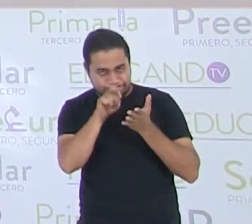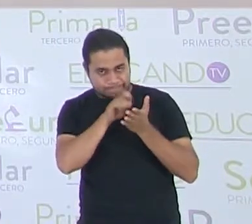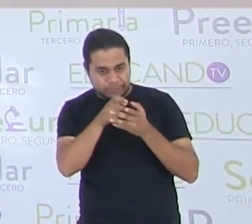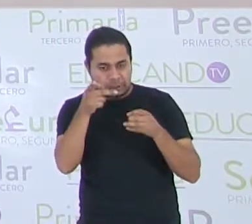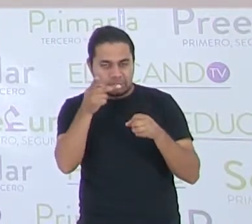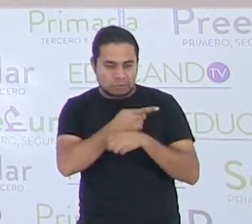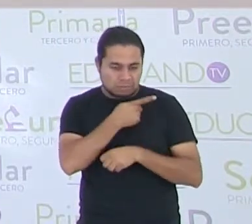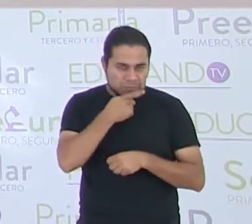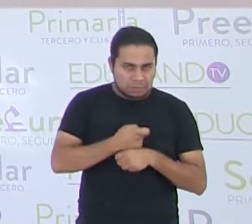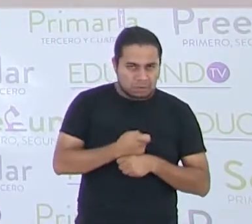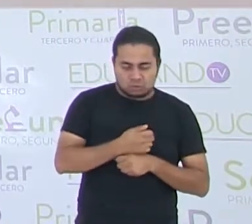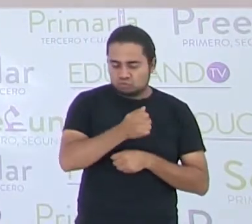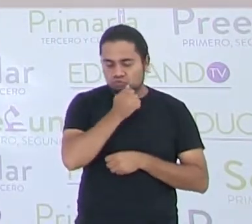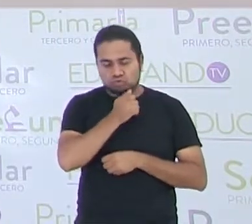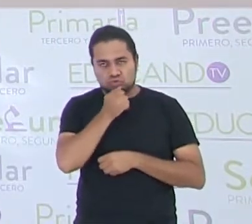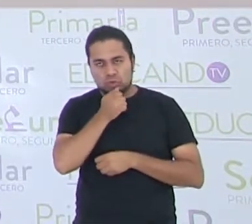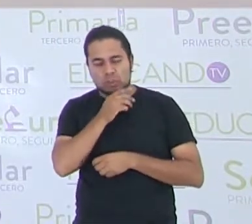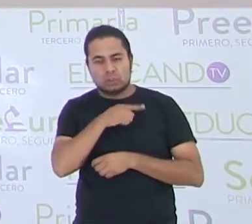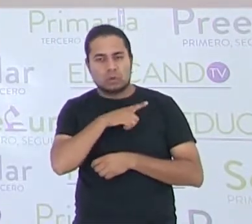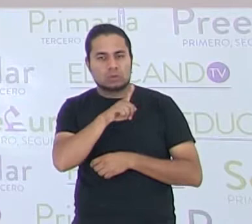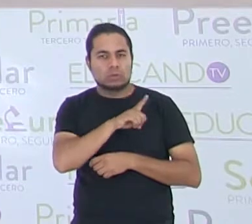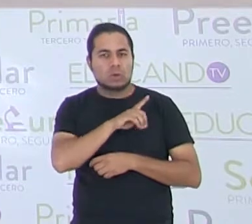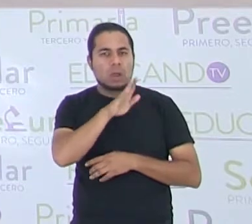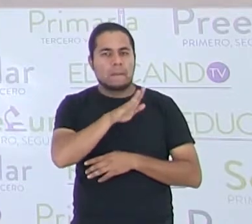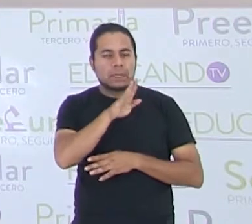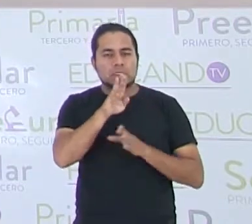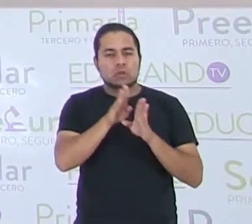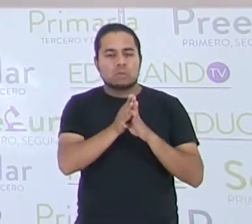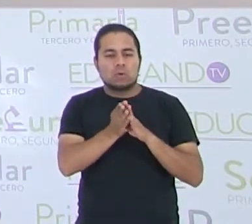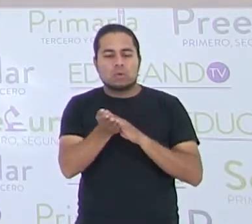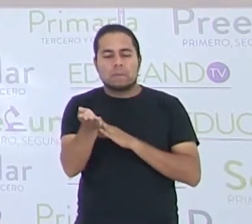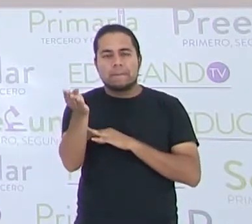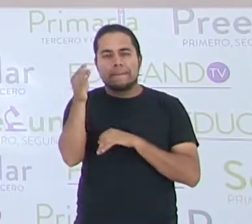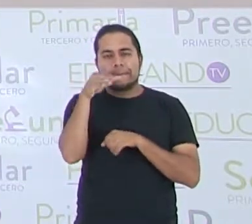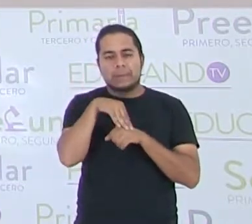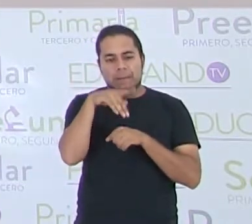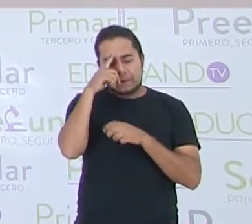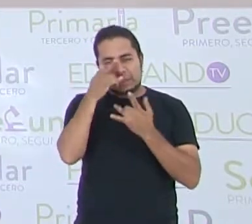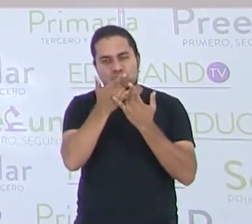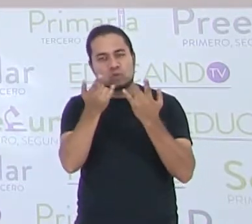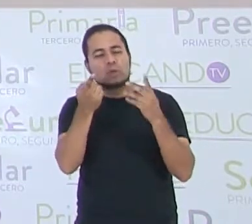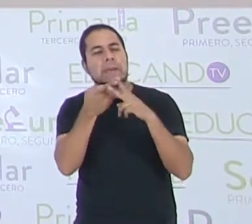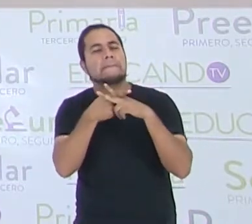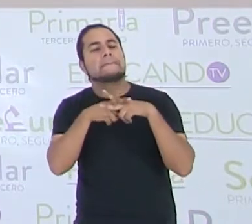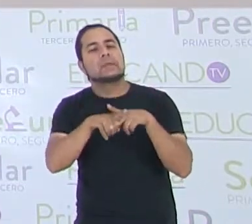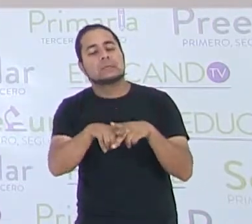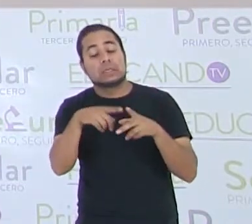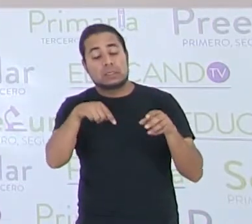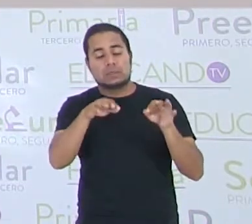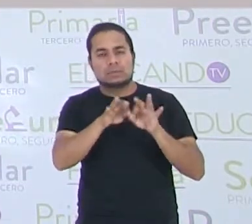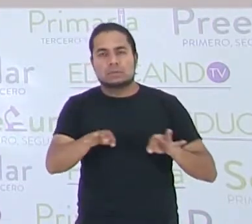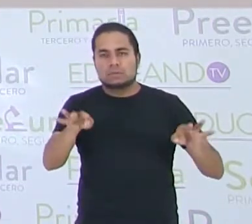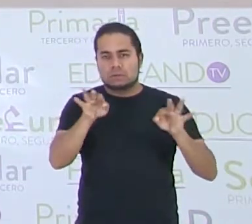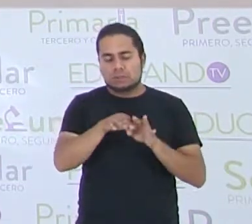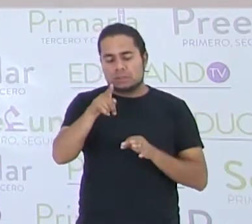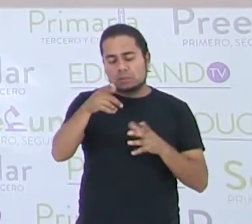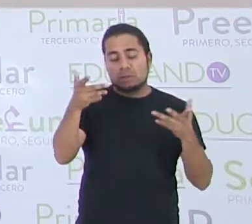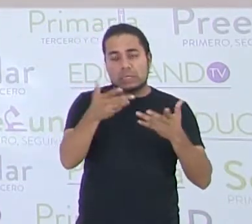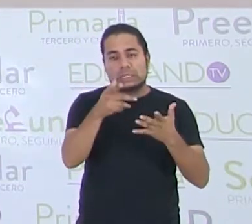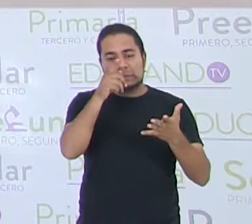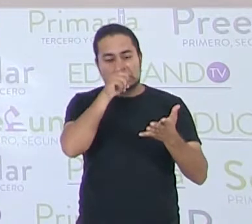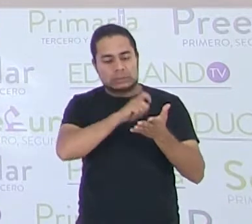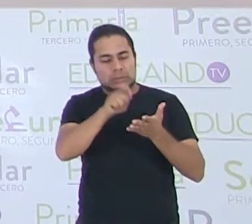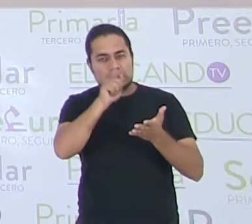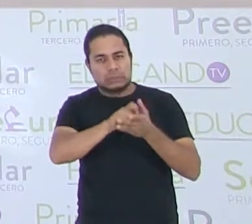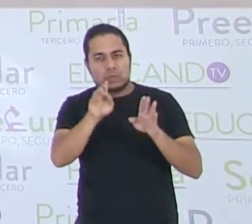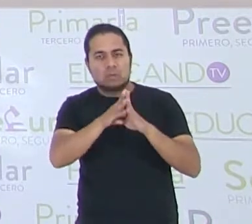pasó primero, ¿eh? Apenas estoy haciendo el planteamiento de mi historia. Y es muy importante que cuando vayamos haciendo el planteamiento